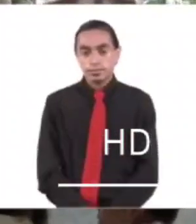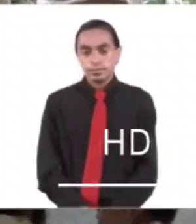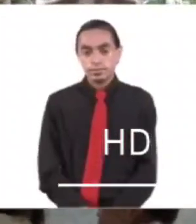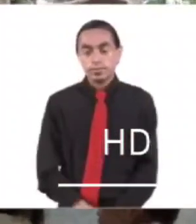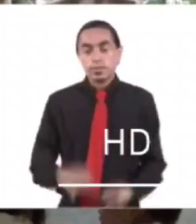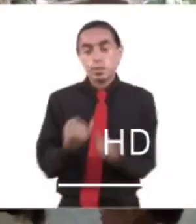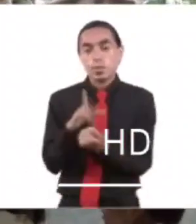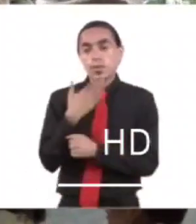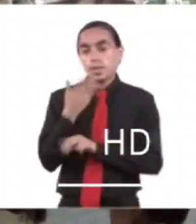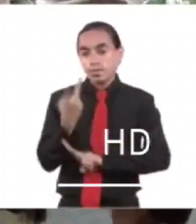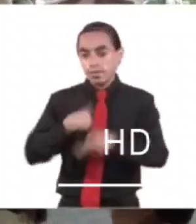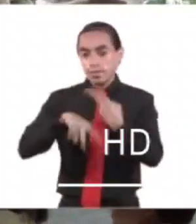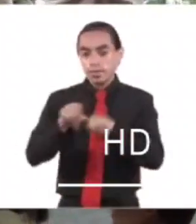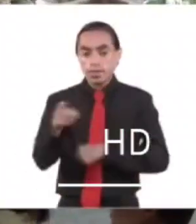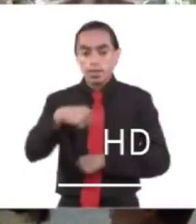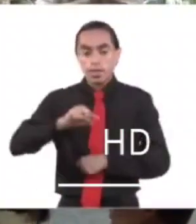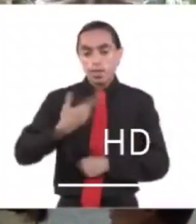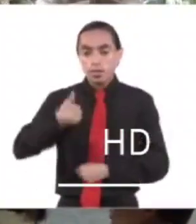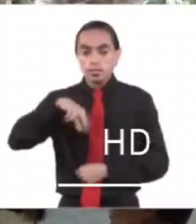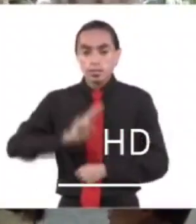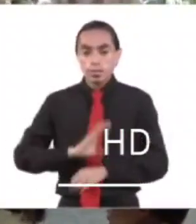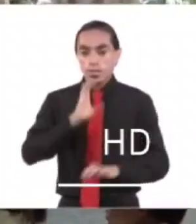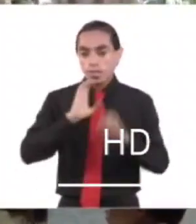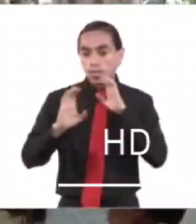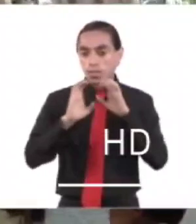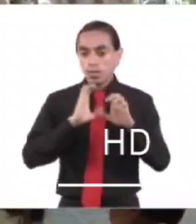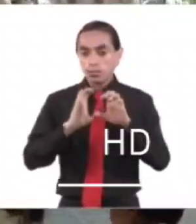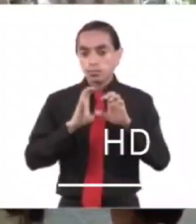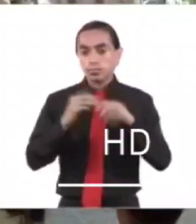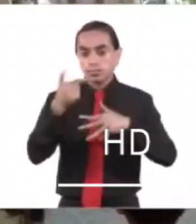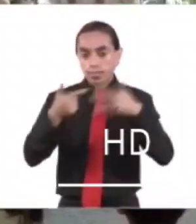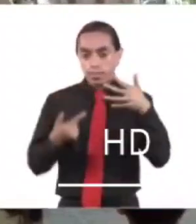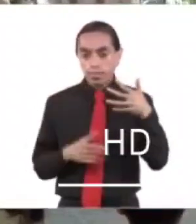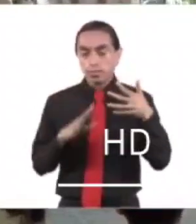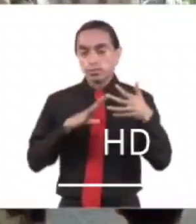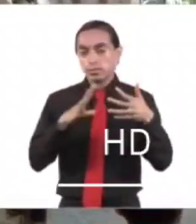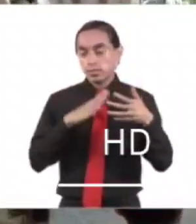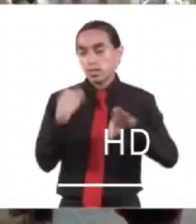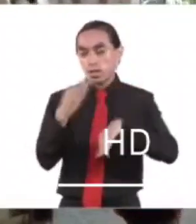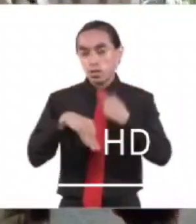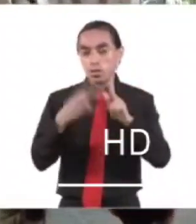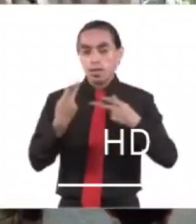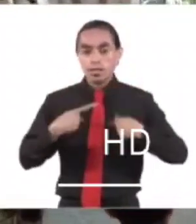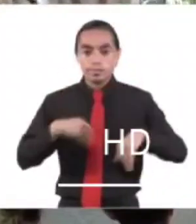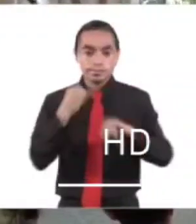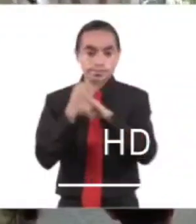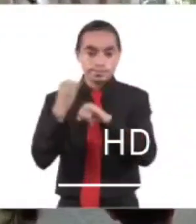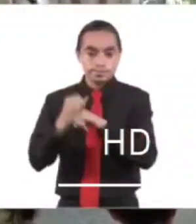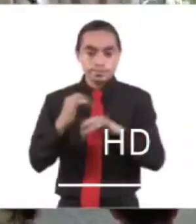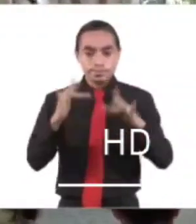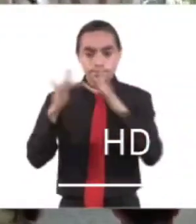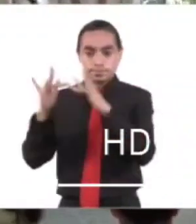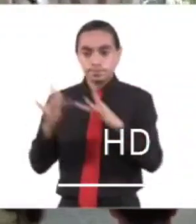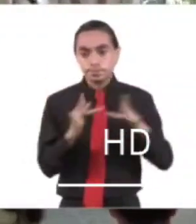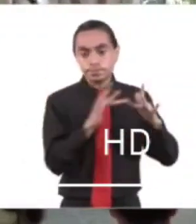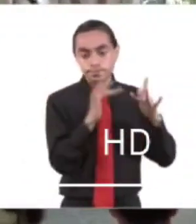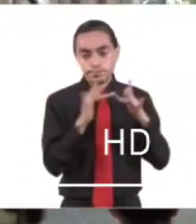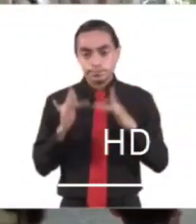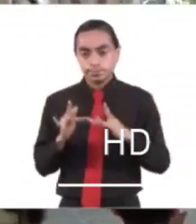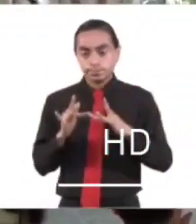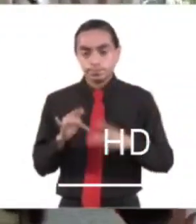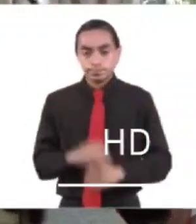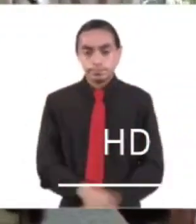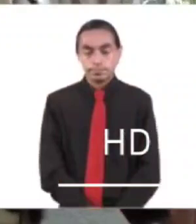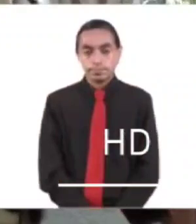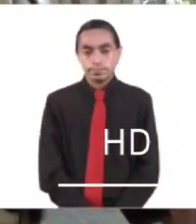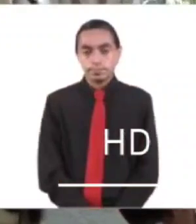Damos la bienvenida a los representantes de medios de comunicación y a todas las personas que nos siguen por internet en esta transmisión a través de